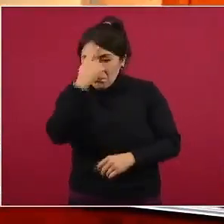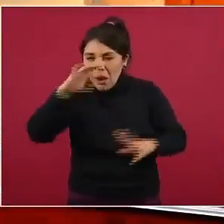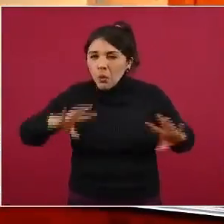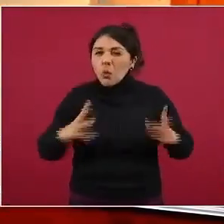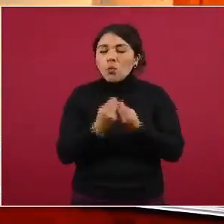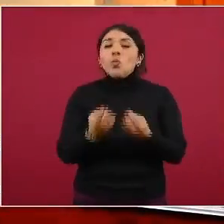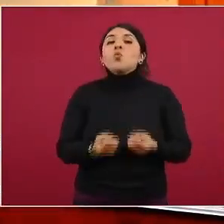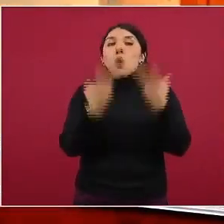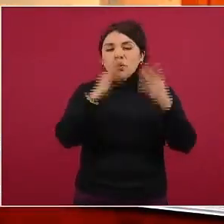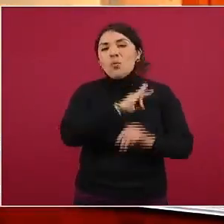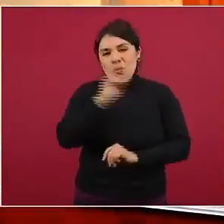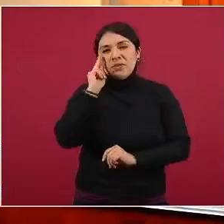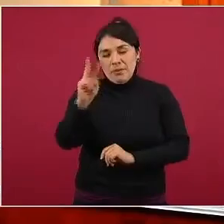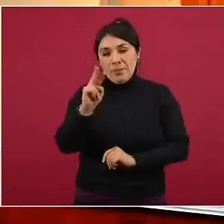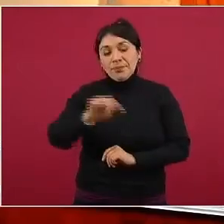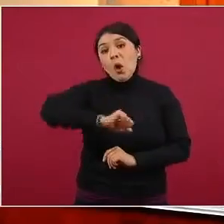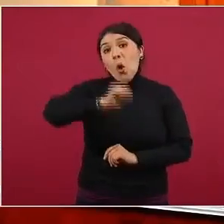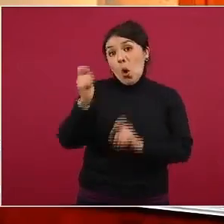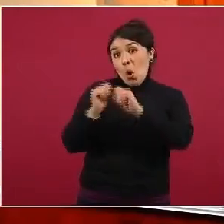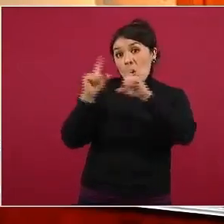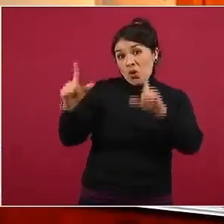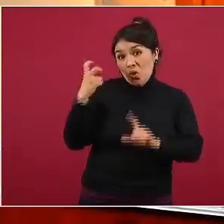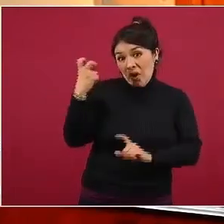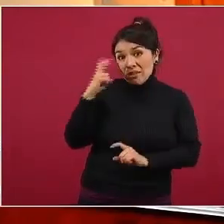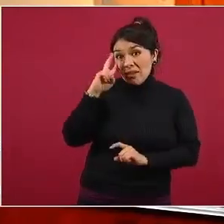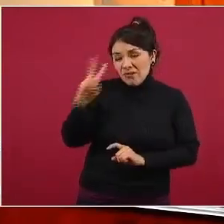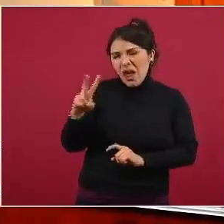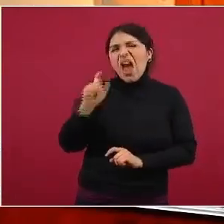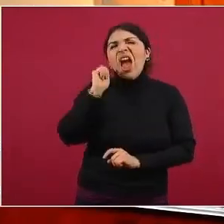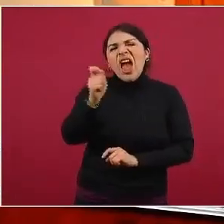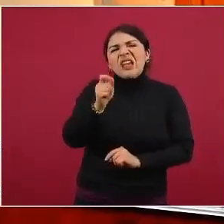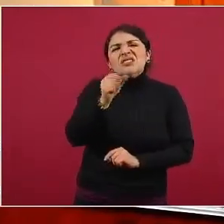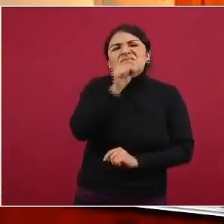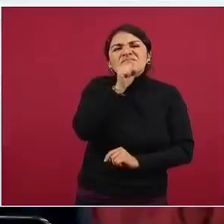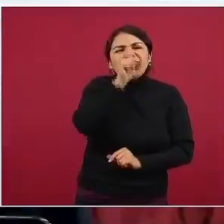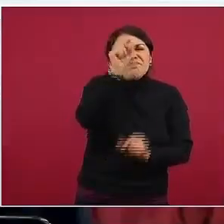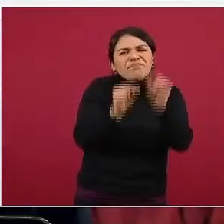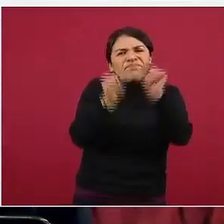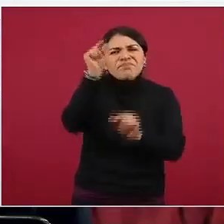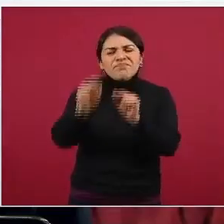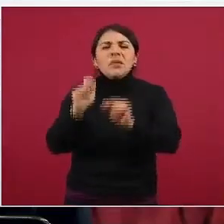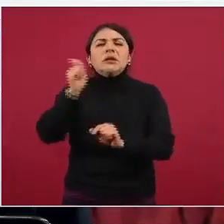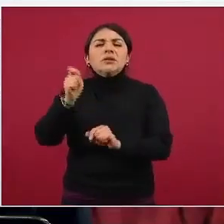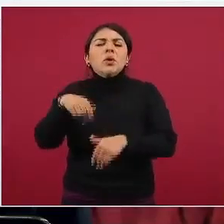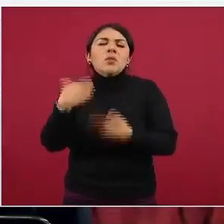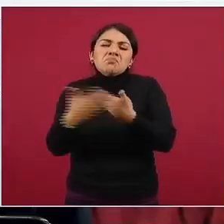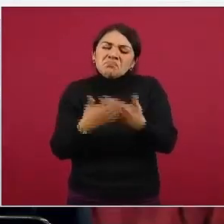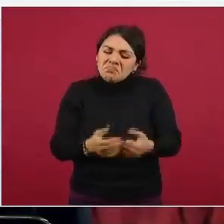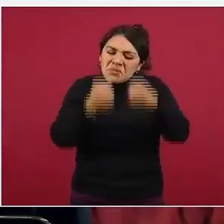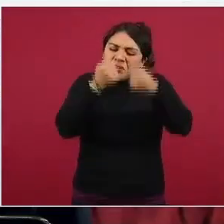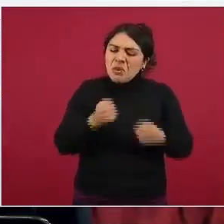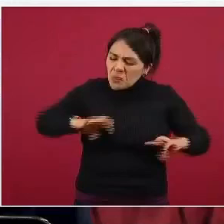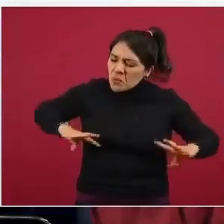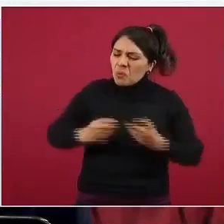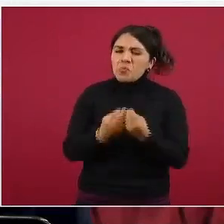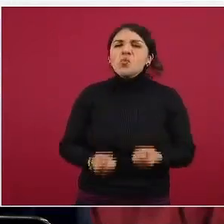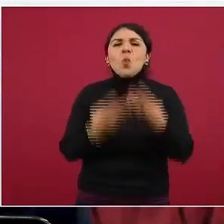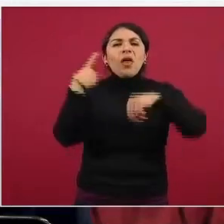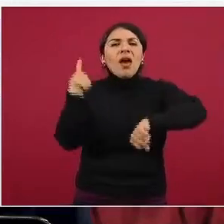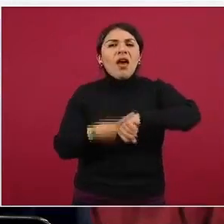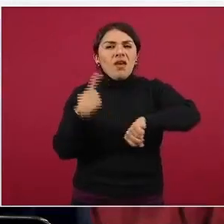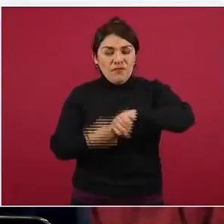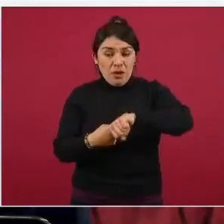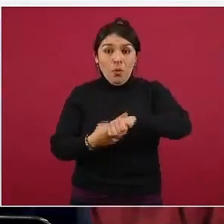casos. En la siguiente diapositiva lo que vemos y lo que se grafica es la estimación de casos, que toma en cuenta no solamente los